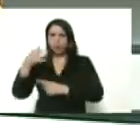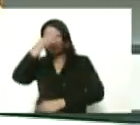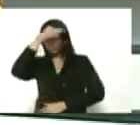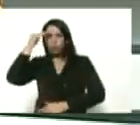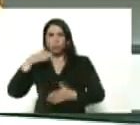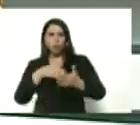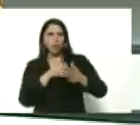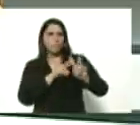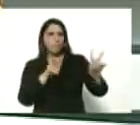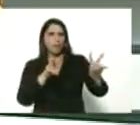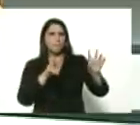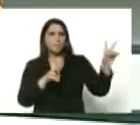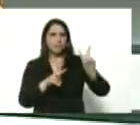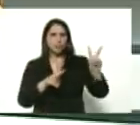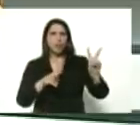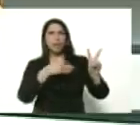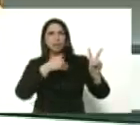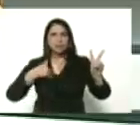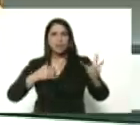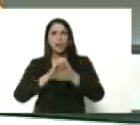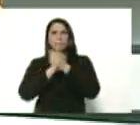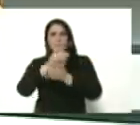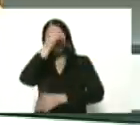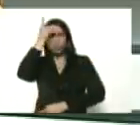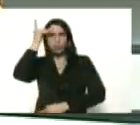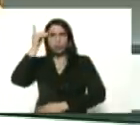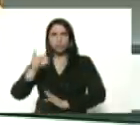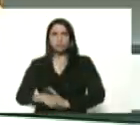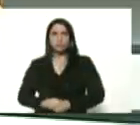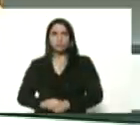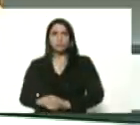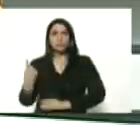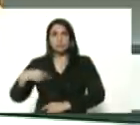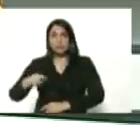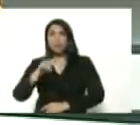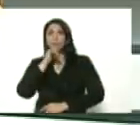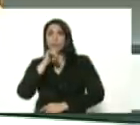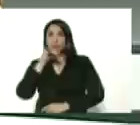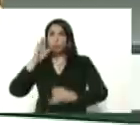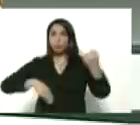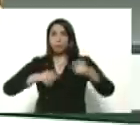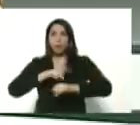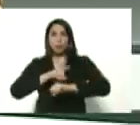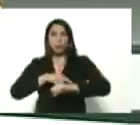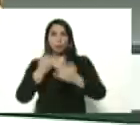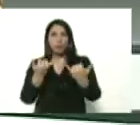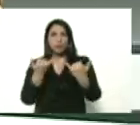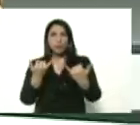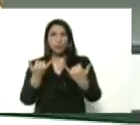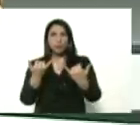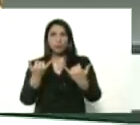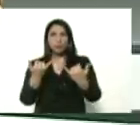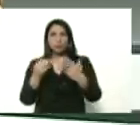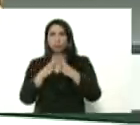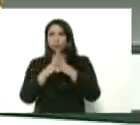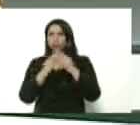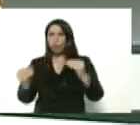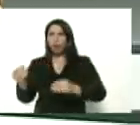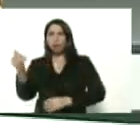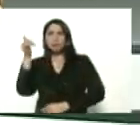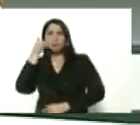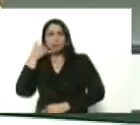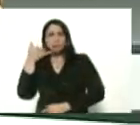paz de Venezuela. Yo quisiera que el compañero Diosdado Cabello, que tiene información de última hora, que ha estado en toda